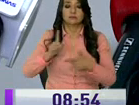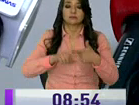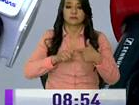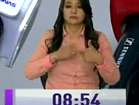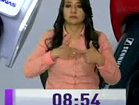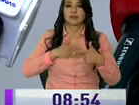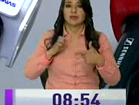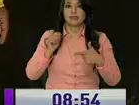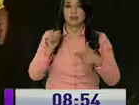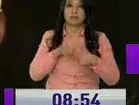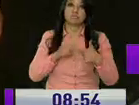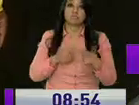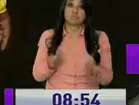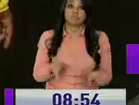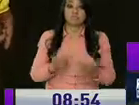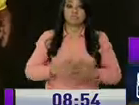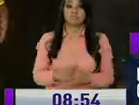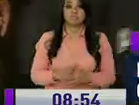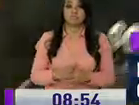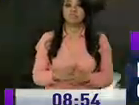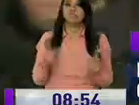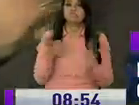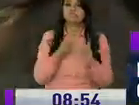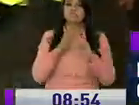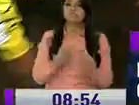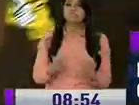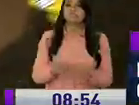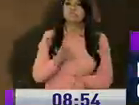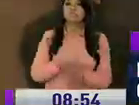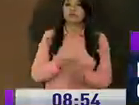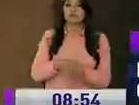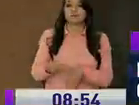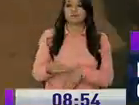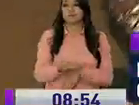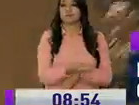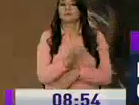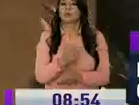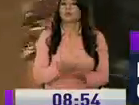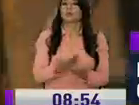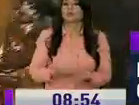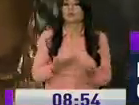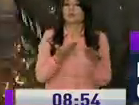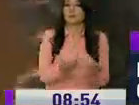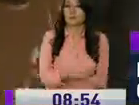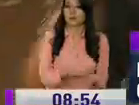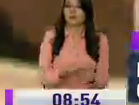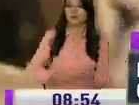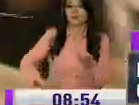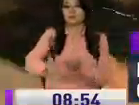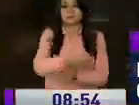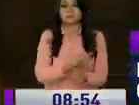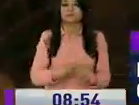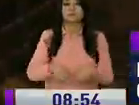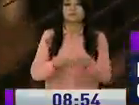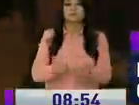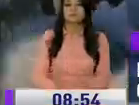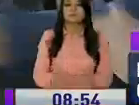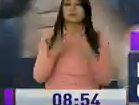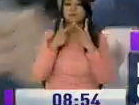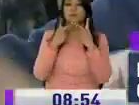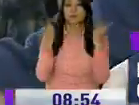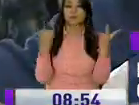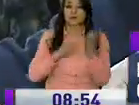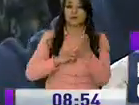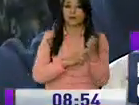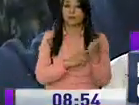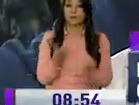a Edgar Flores. Mera es investigado por supuestos aportes económicos no justificados a cambio de contratos públicos, recursos que